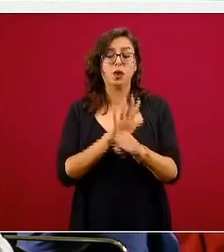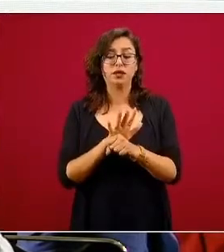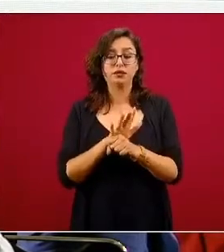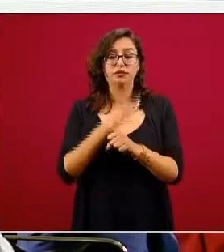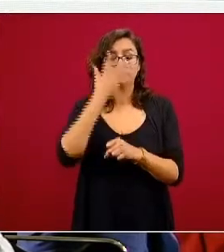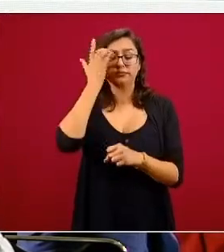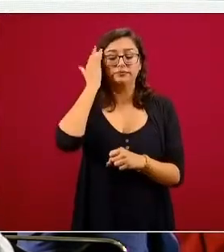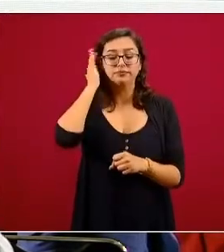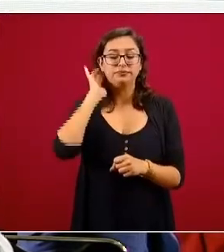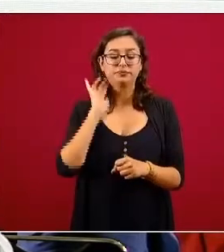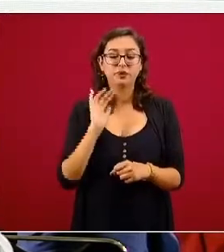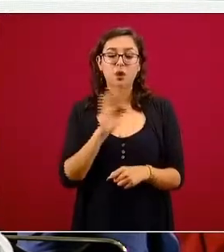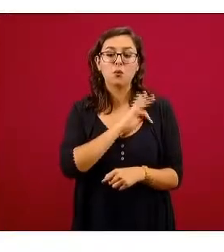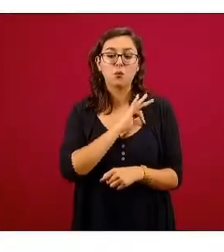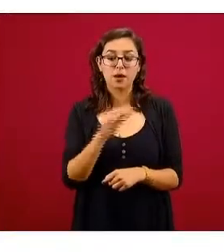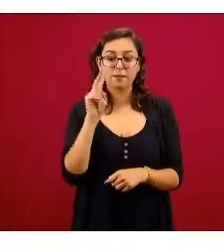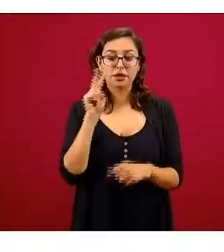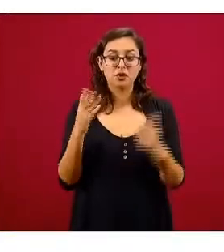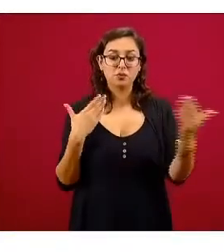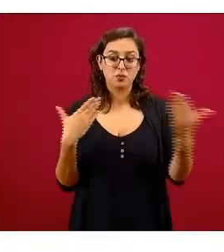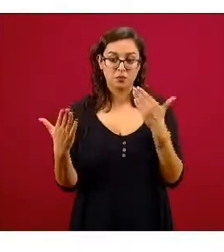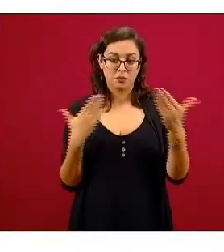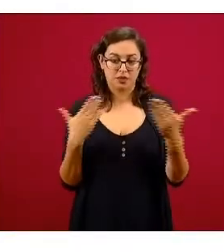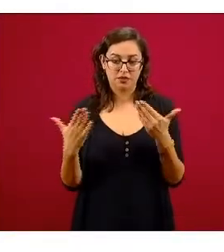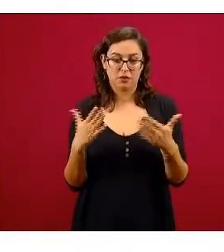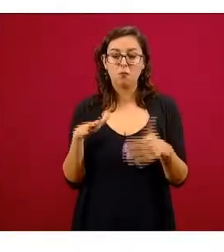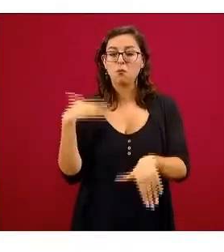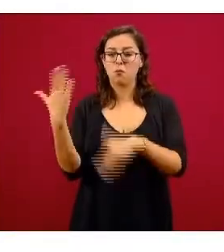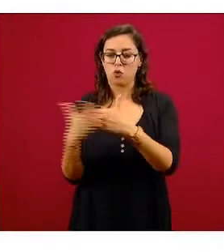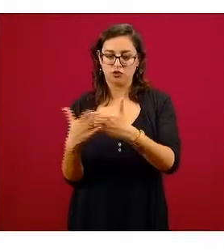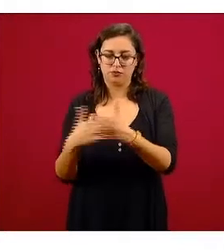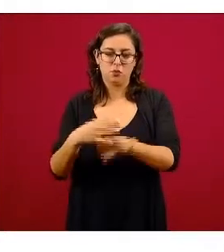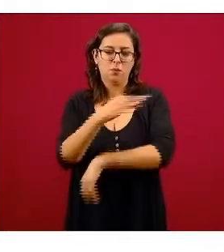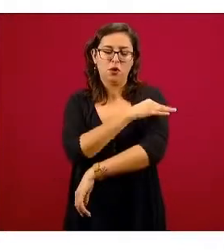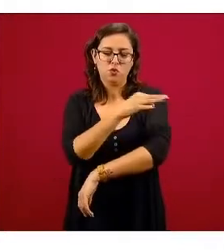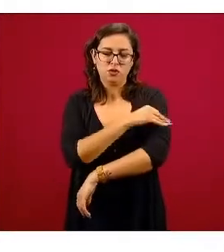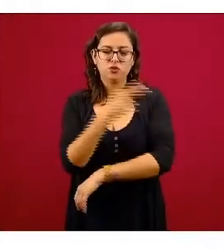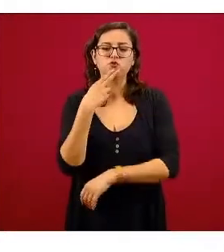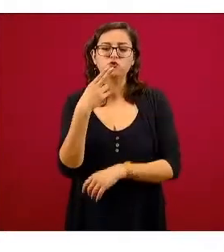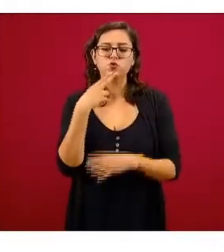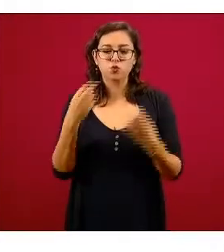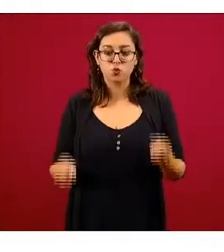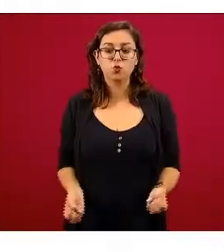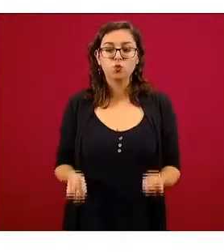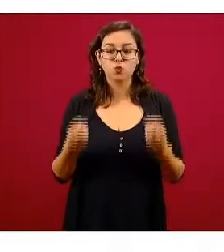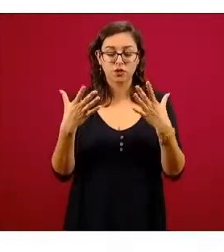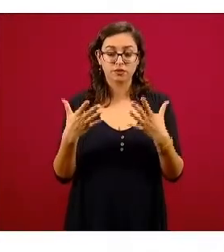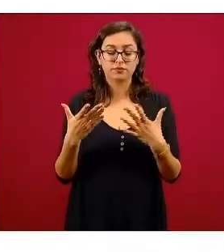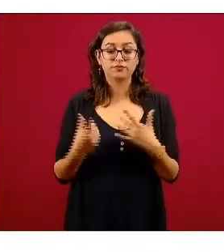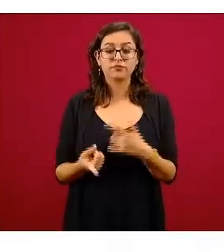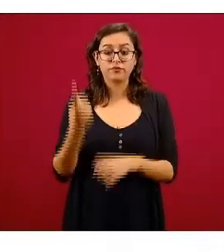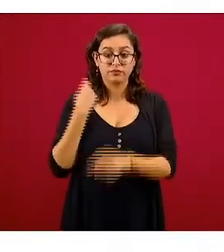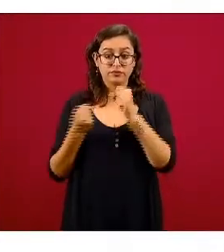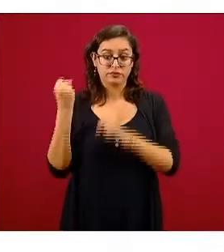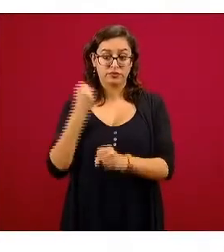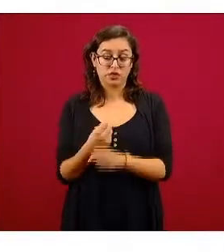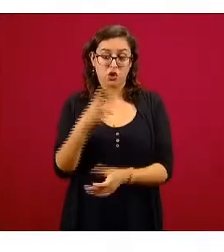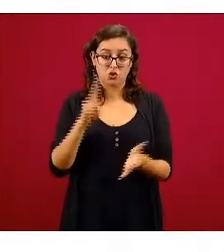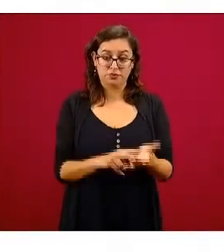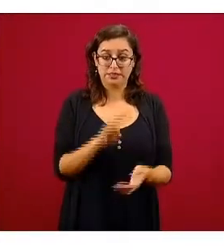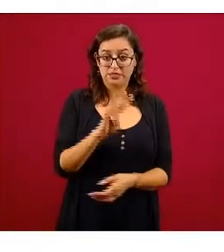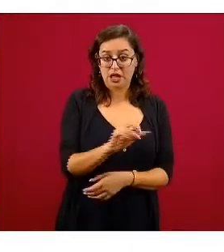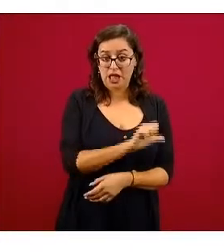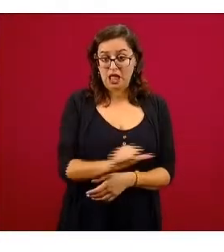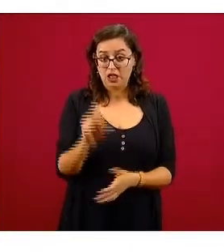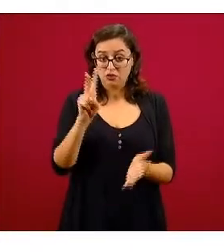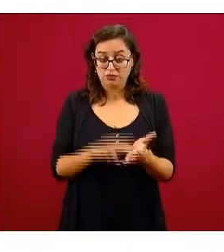una comparación de cuántas vacunas vamos a tener que utilizar. La temporada anterior, 2019-2020,